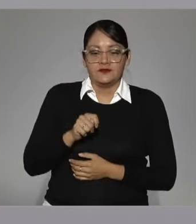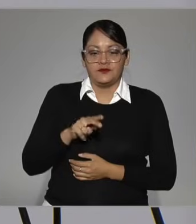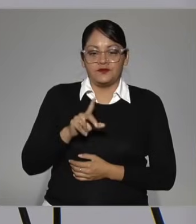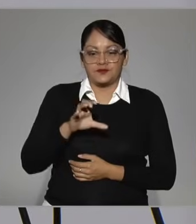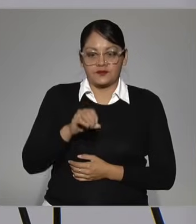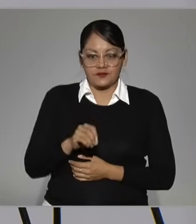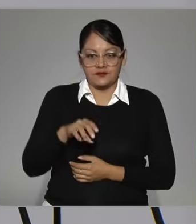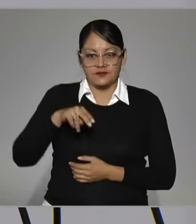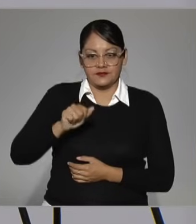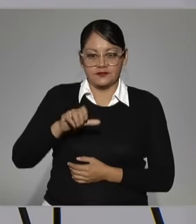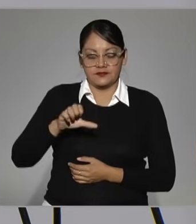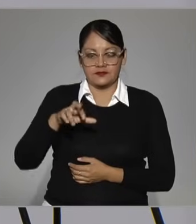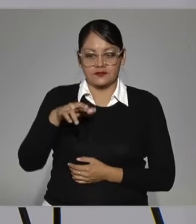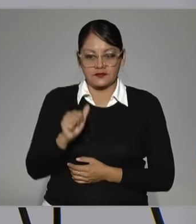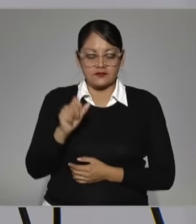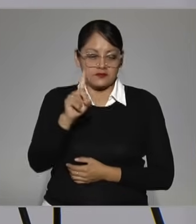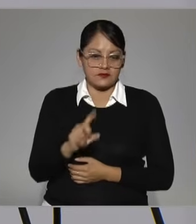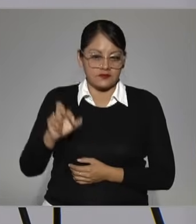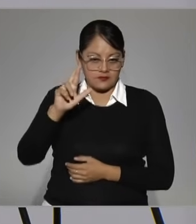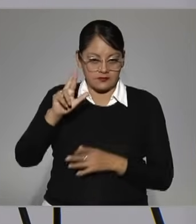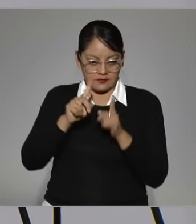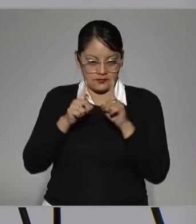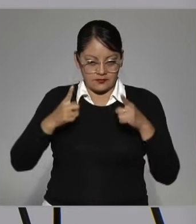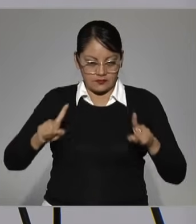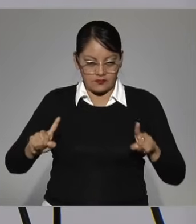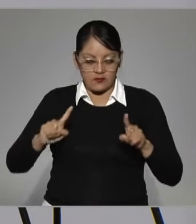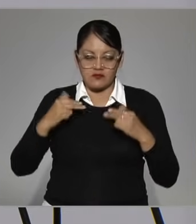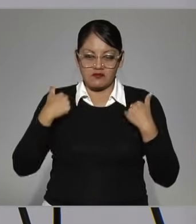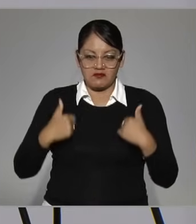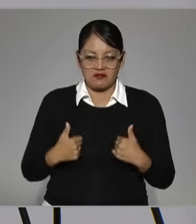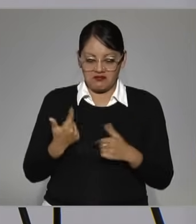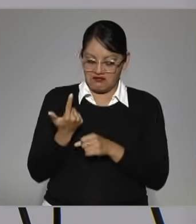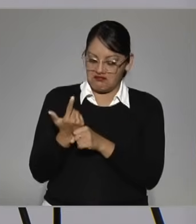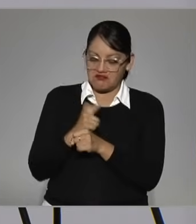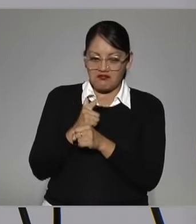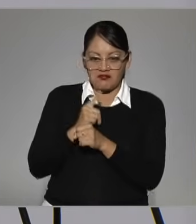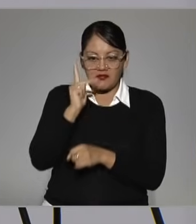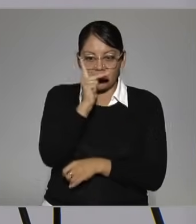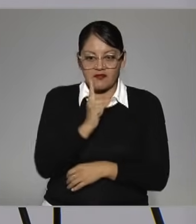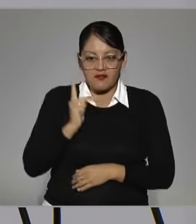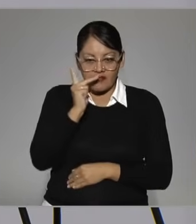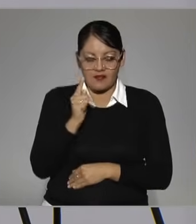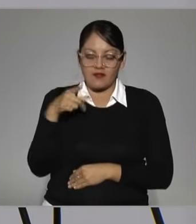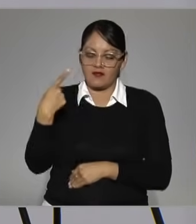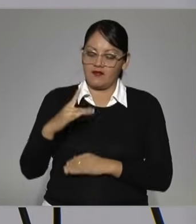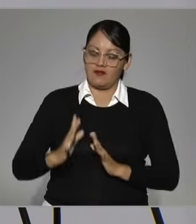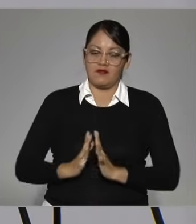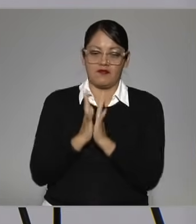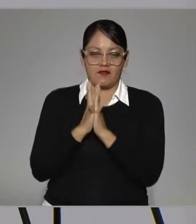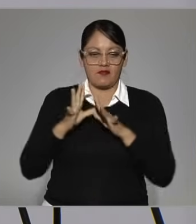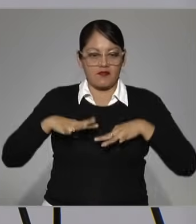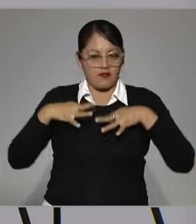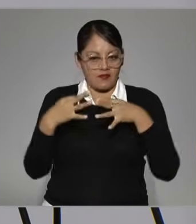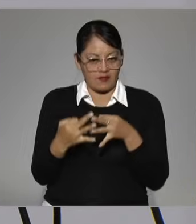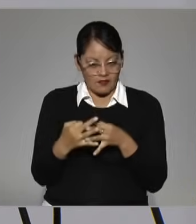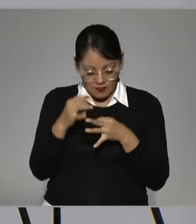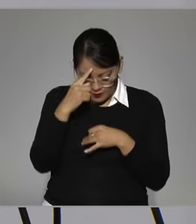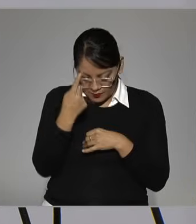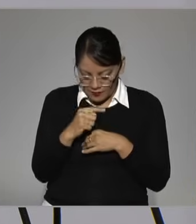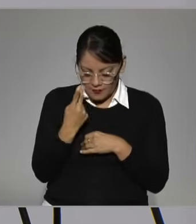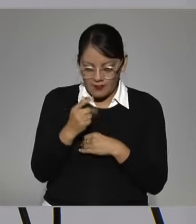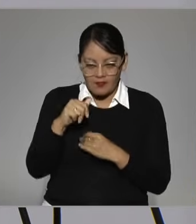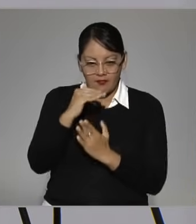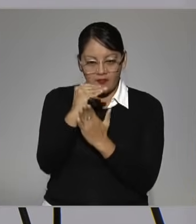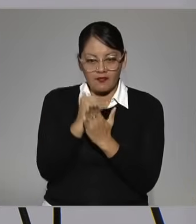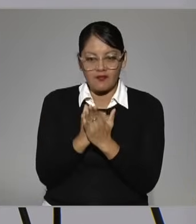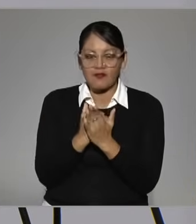Nakamura Matus, ella es doctora en Desarrollo Humano y licenciada en Pedagogía, participante y fundadora del diseño, planeación y puesta en